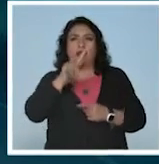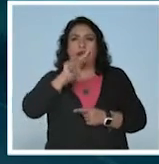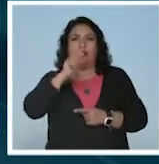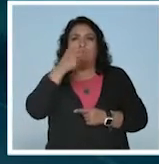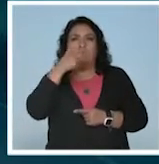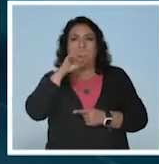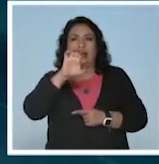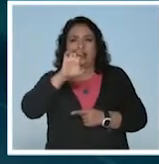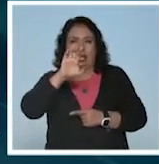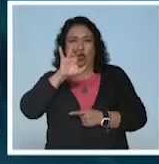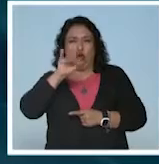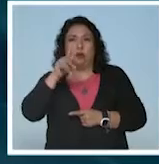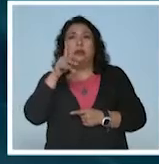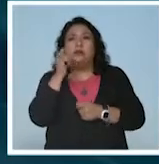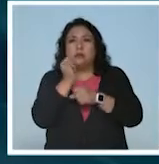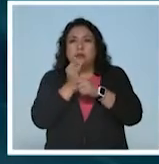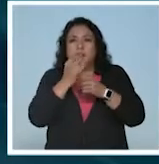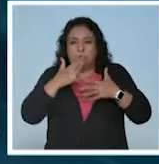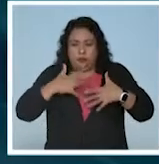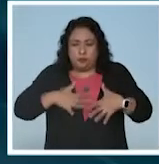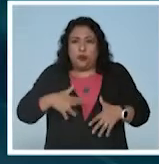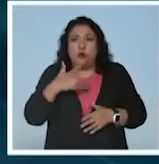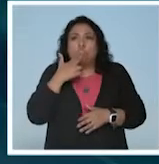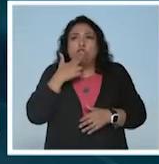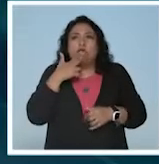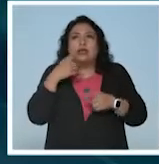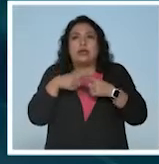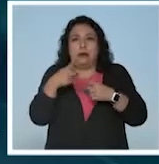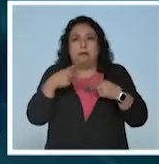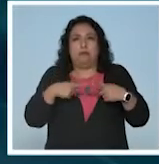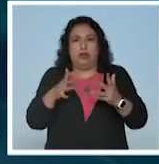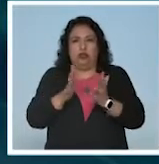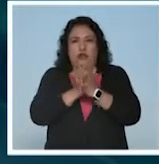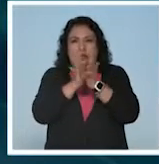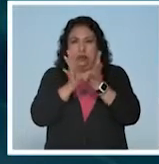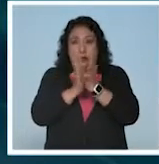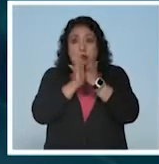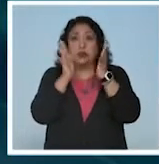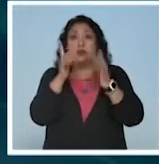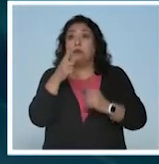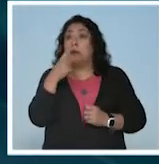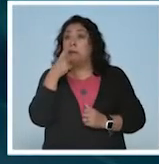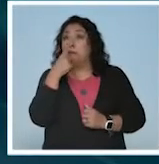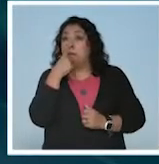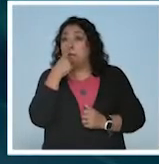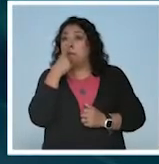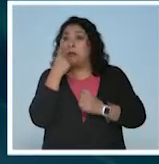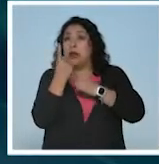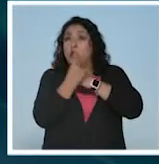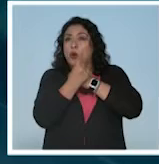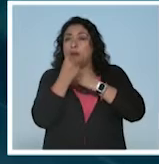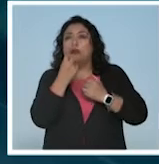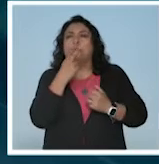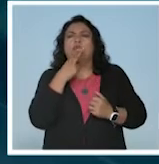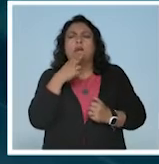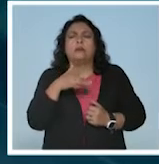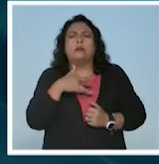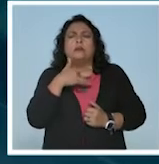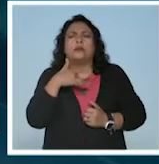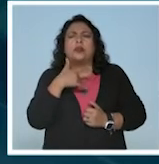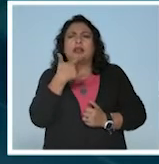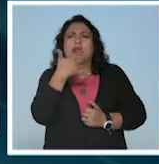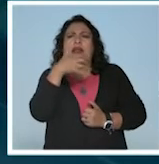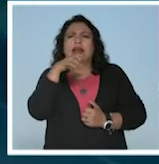Economist, el estudio utilizó playeras usadas por los participantes. La nariz electrónica utilizó sensores de